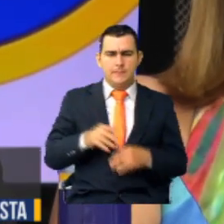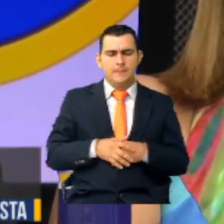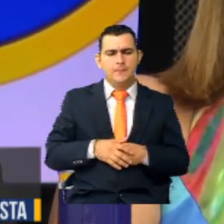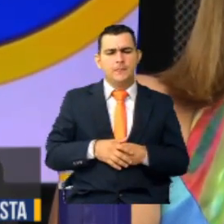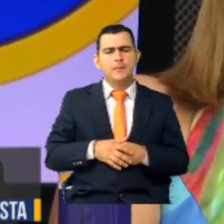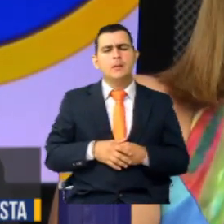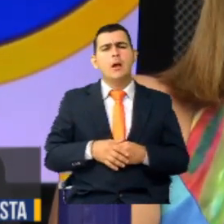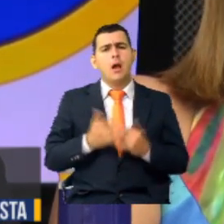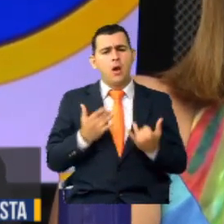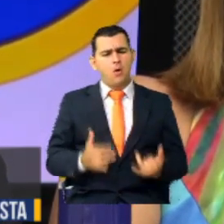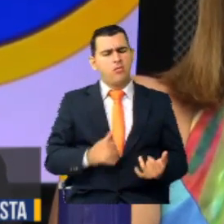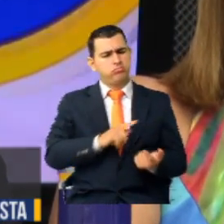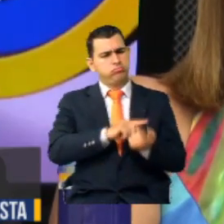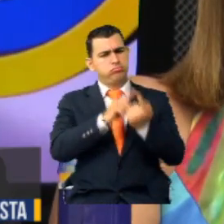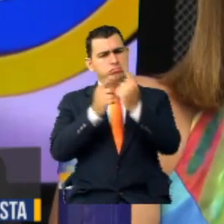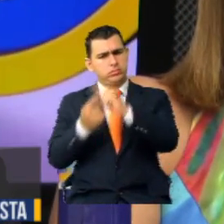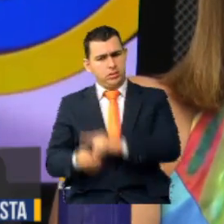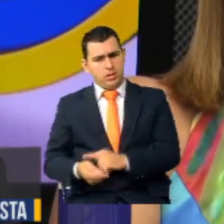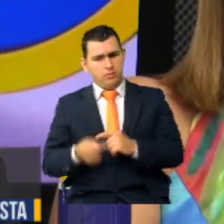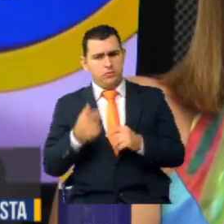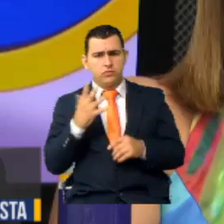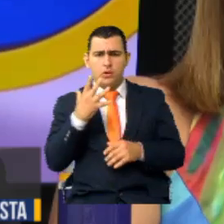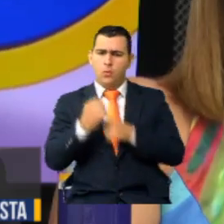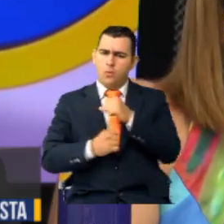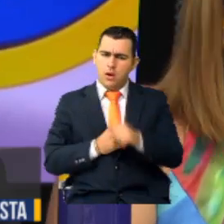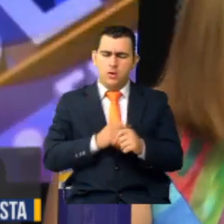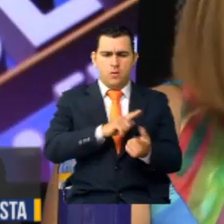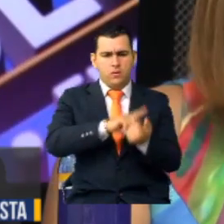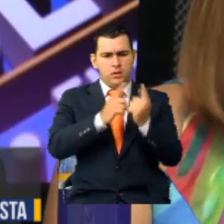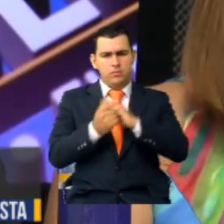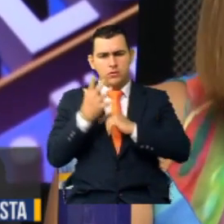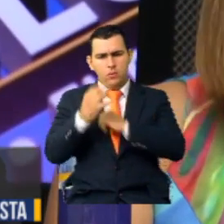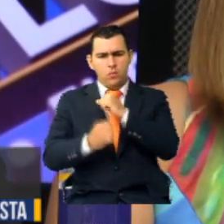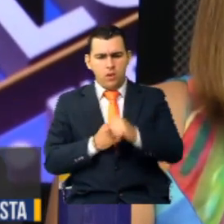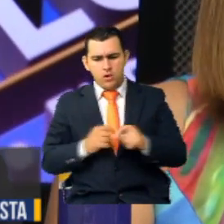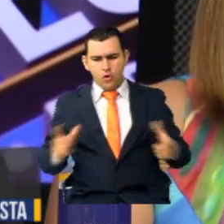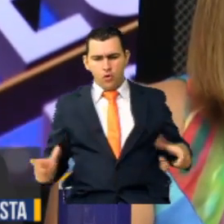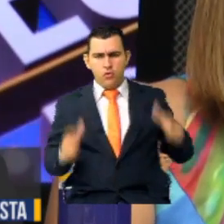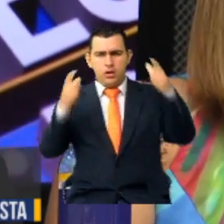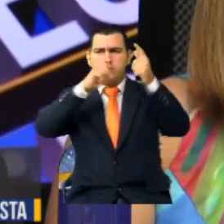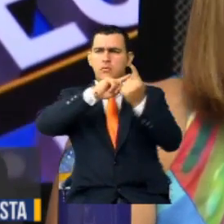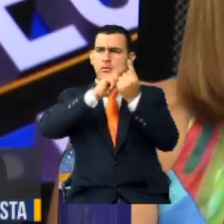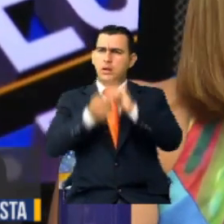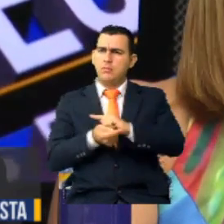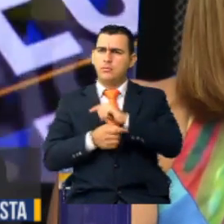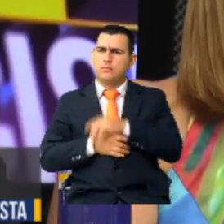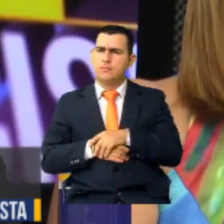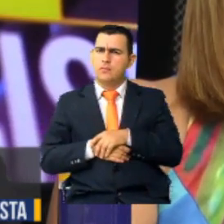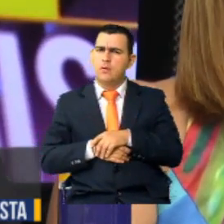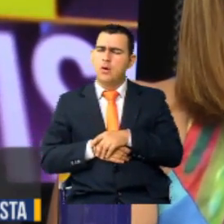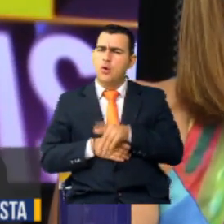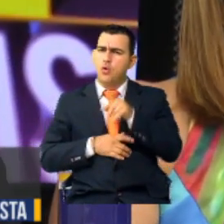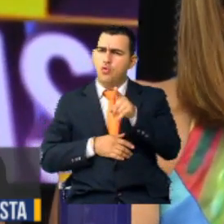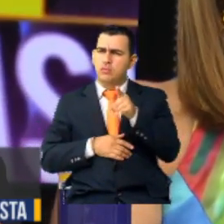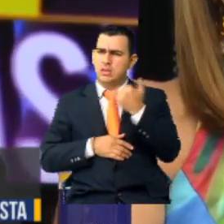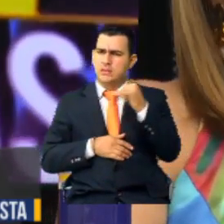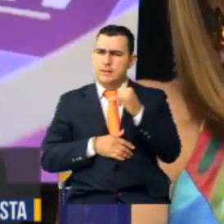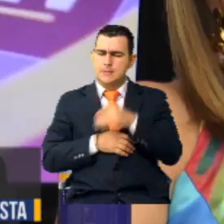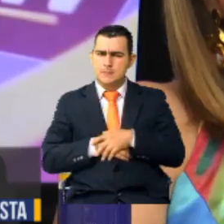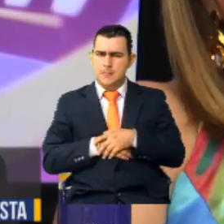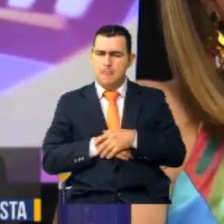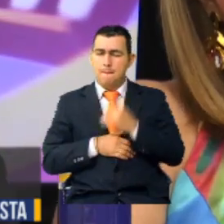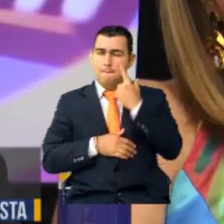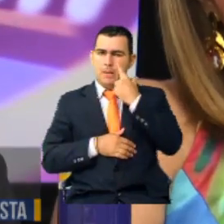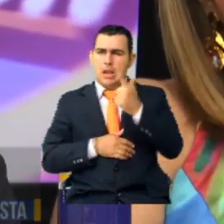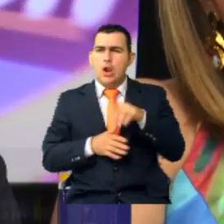en este sistema general de participaciones cada 5 años que lo modifica el Congreso. Ya usted ha mirado el tema,